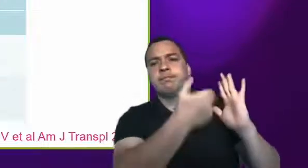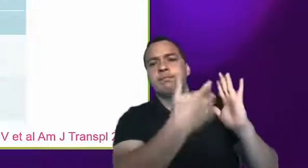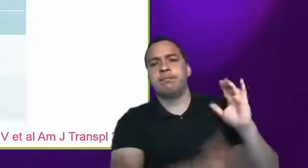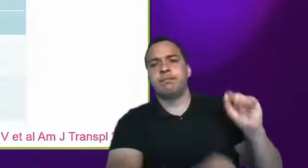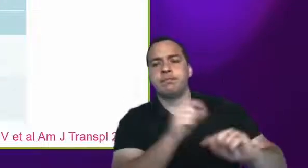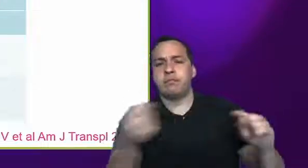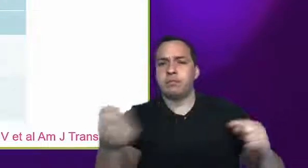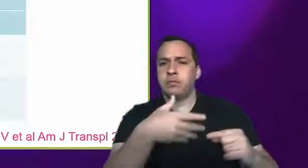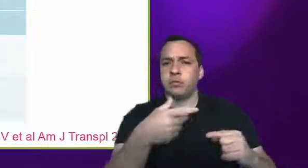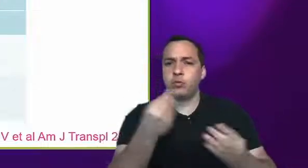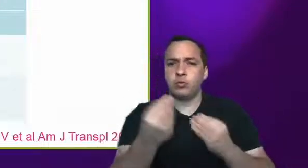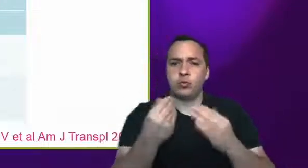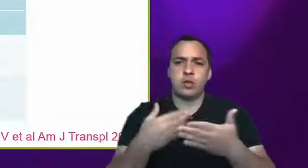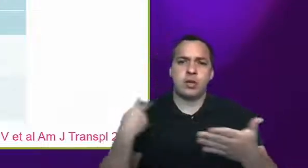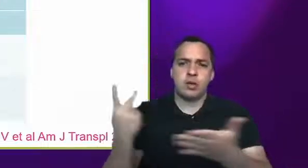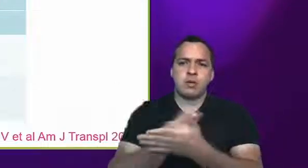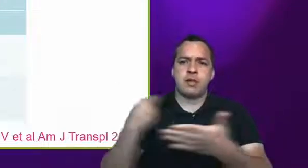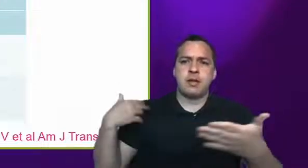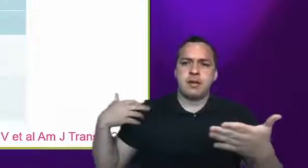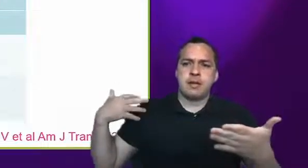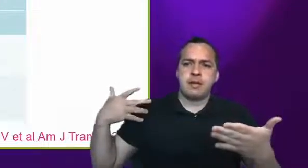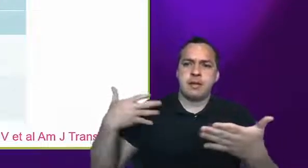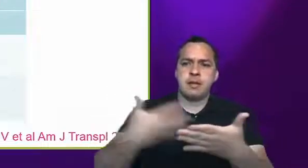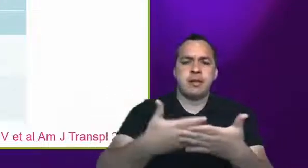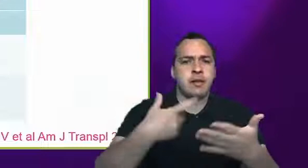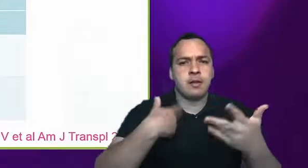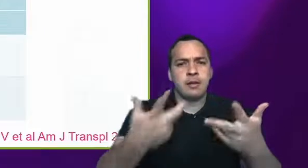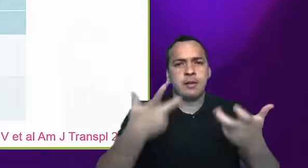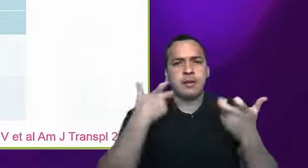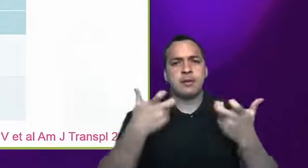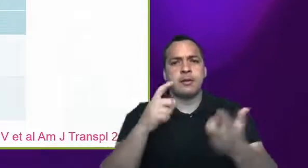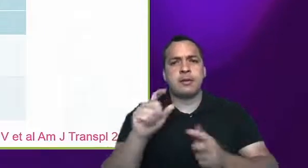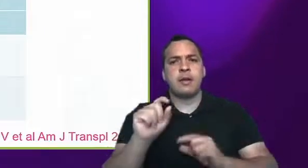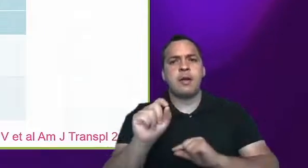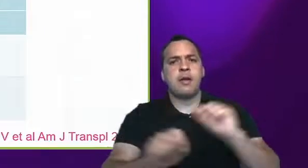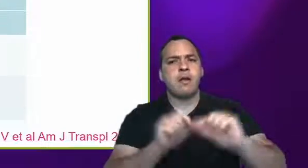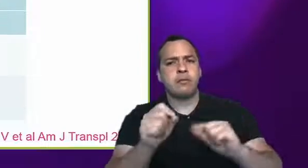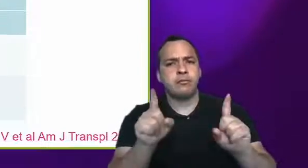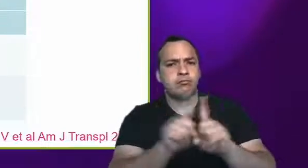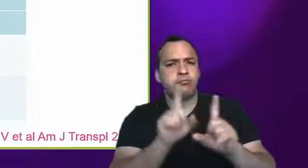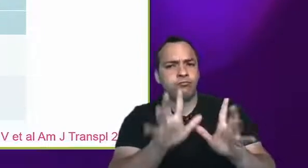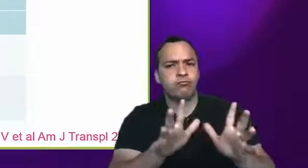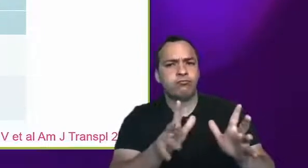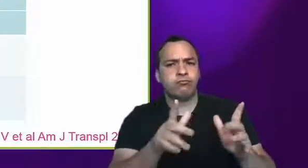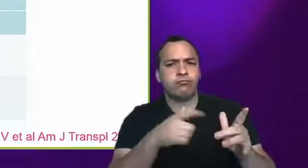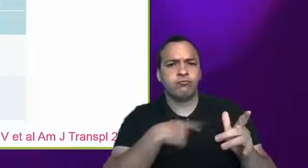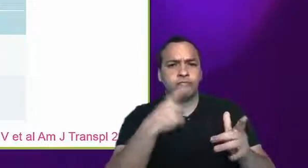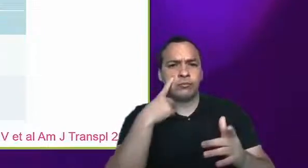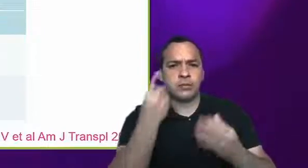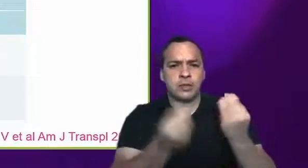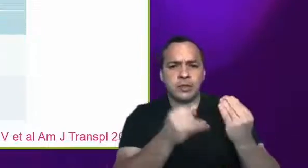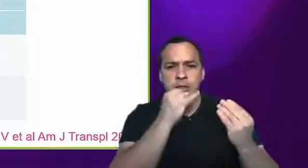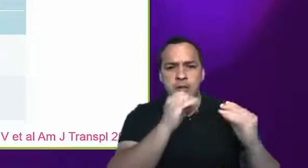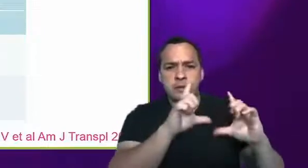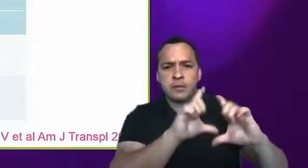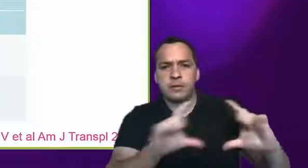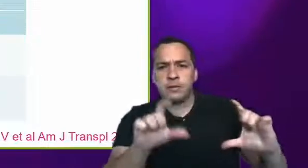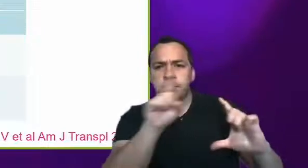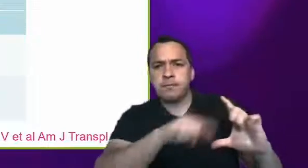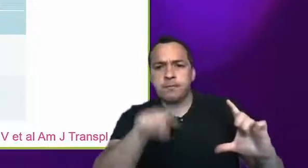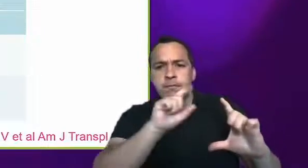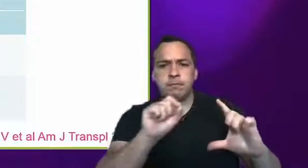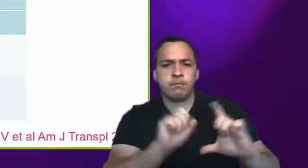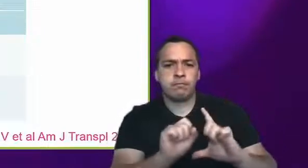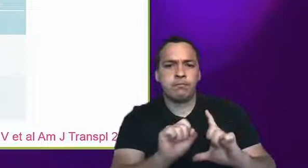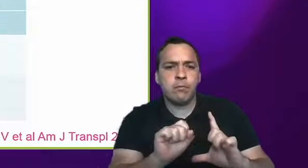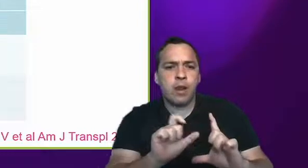nuevo de los últimos años, y donde vemos que acá sí, digamos, la tijera se aumenta a los